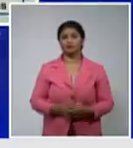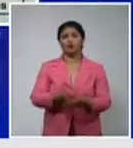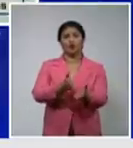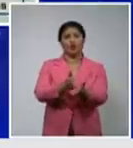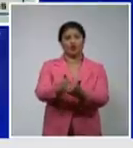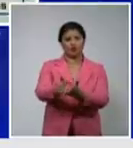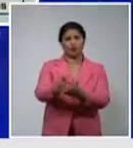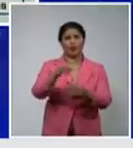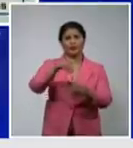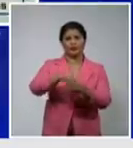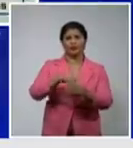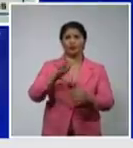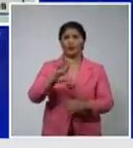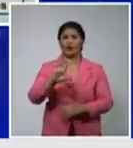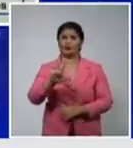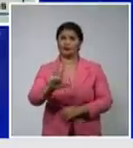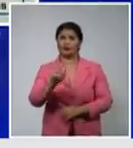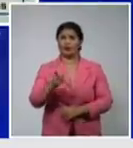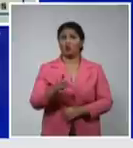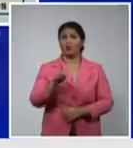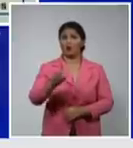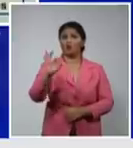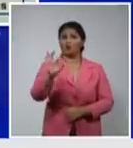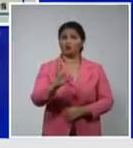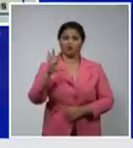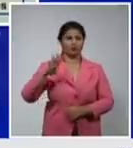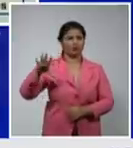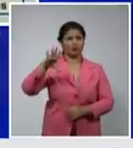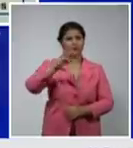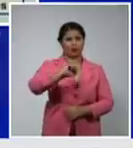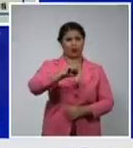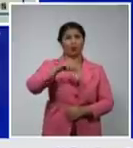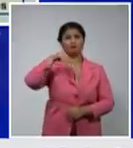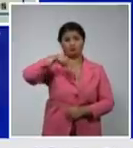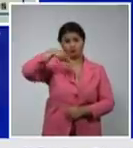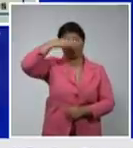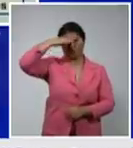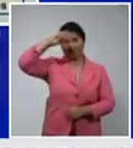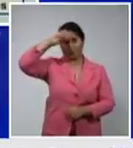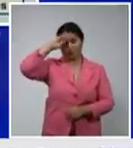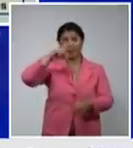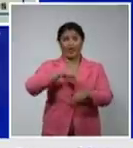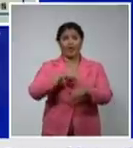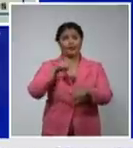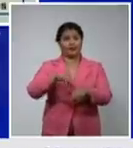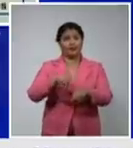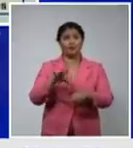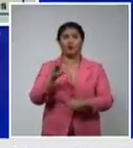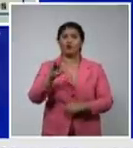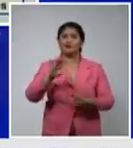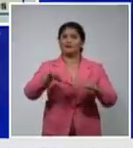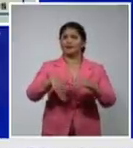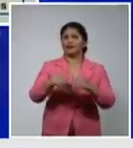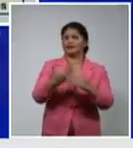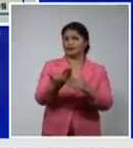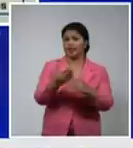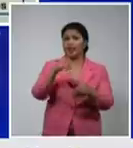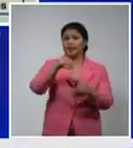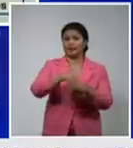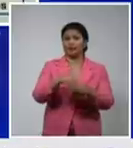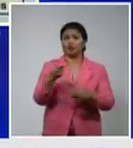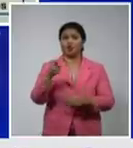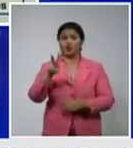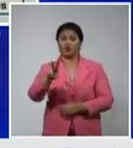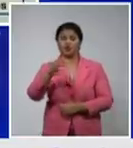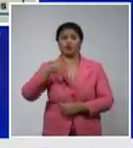45,1% de toda la incidencia de Cuba en los últimos 15 días en 12 municipios, de los cuales 10